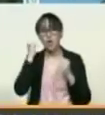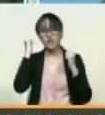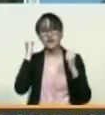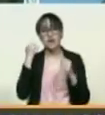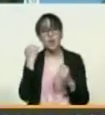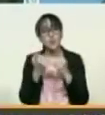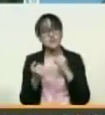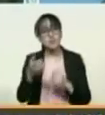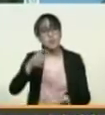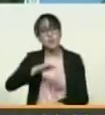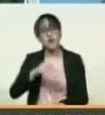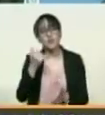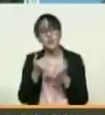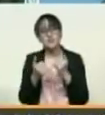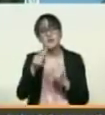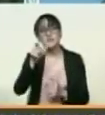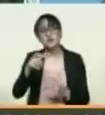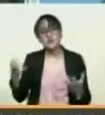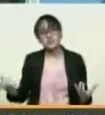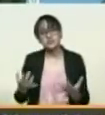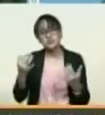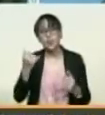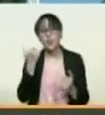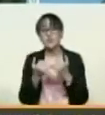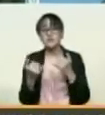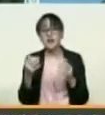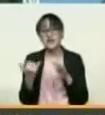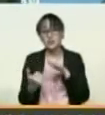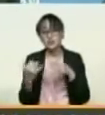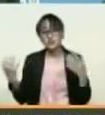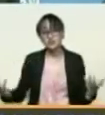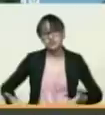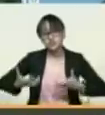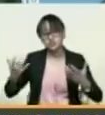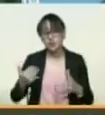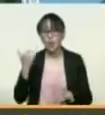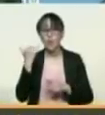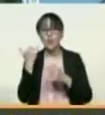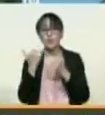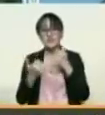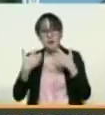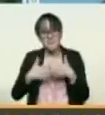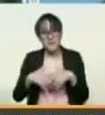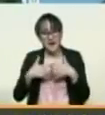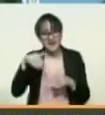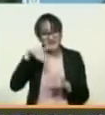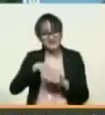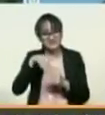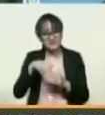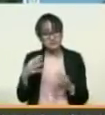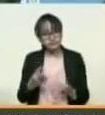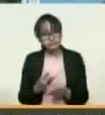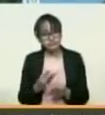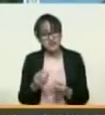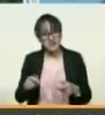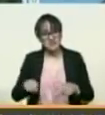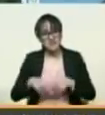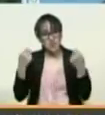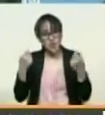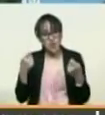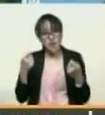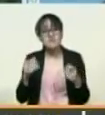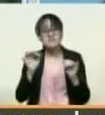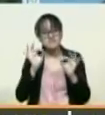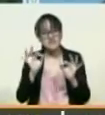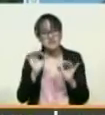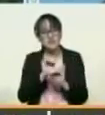muerto, la última persona quemada, la última institución destruida, la última máquina electoral, destruida por los violentos, ocurrió el día